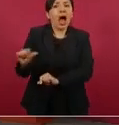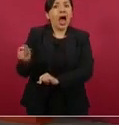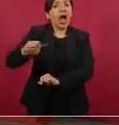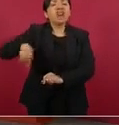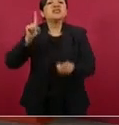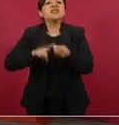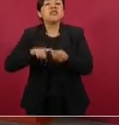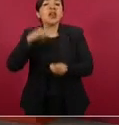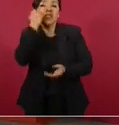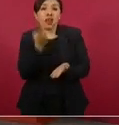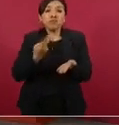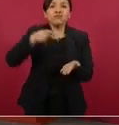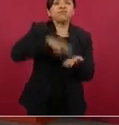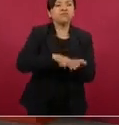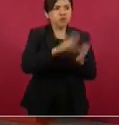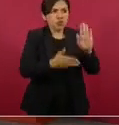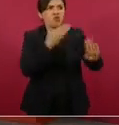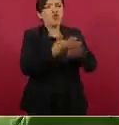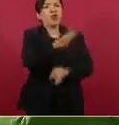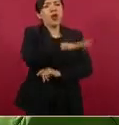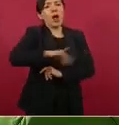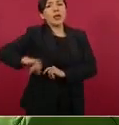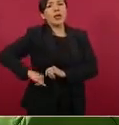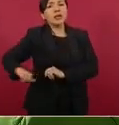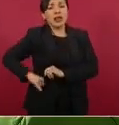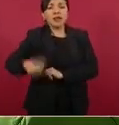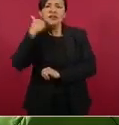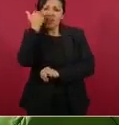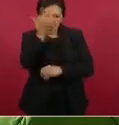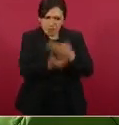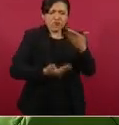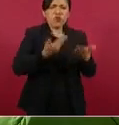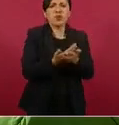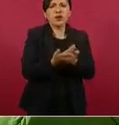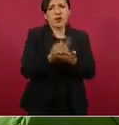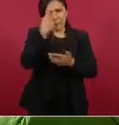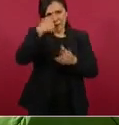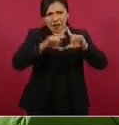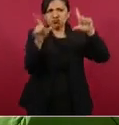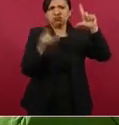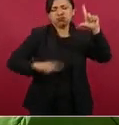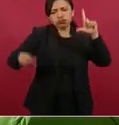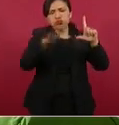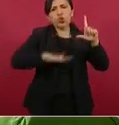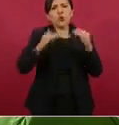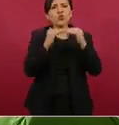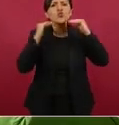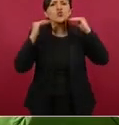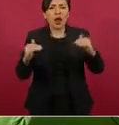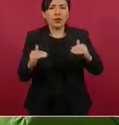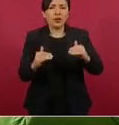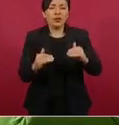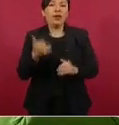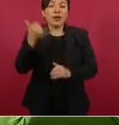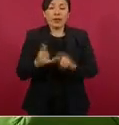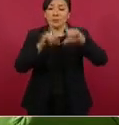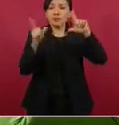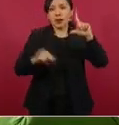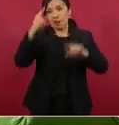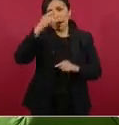atente contra sus intereses y proponga una patria para todos y una patria para